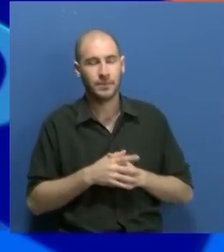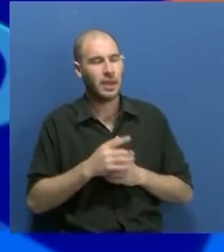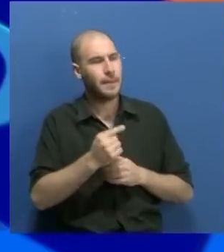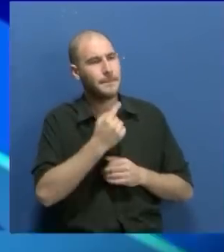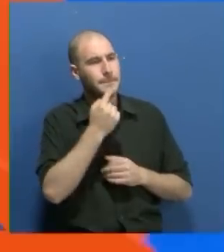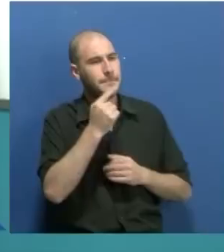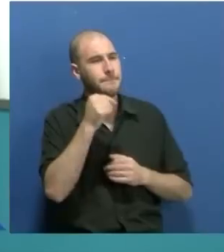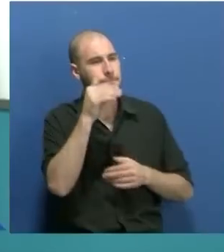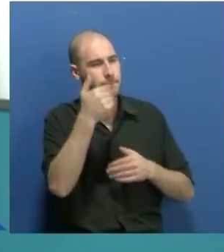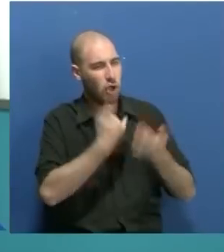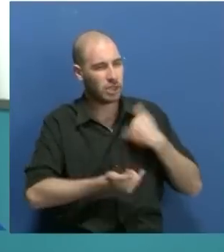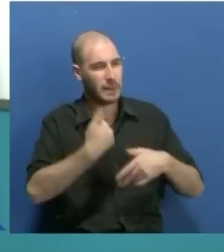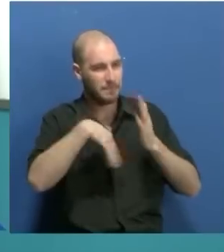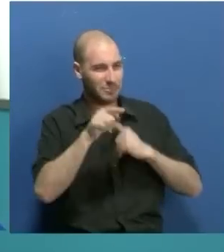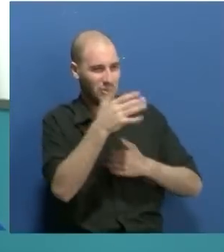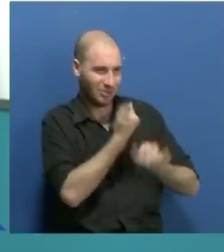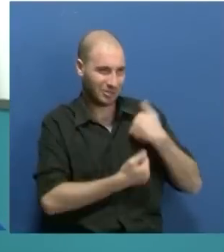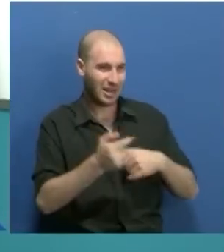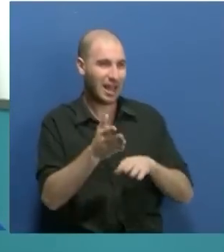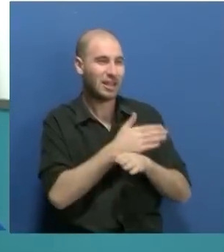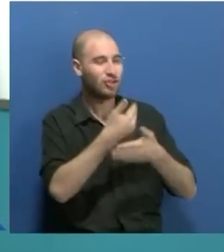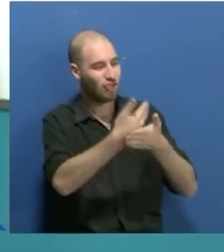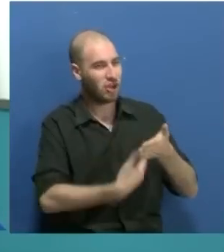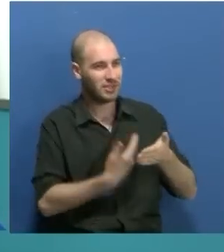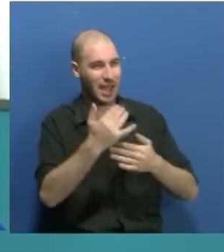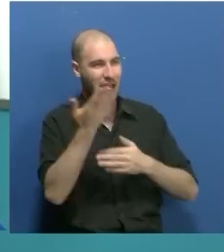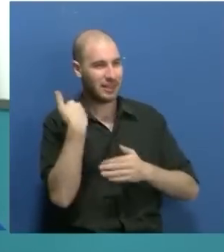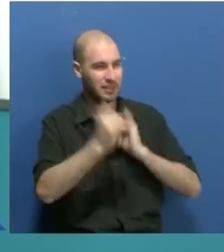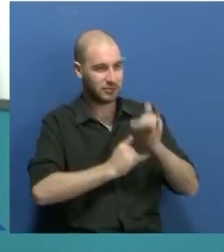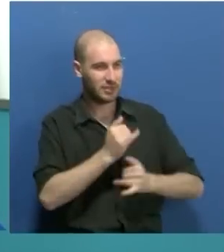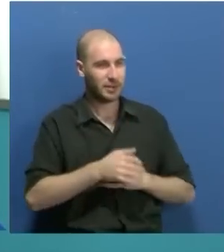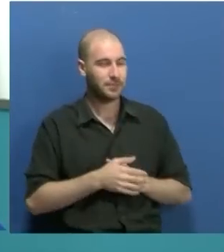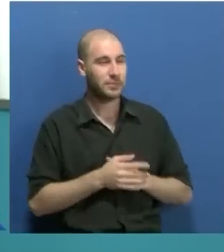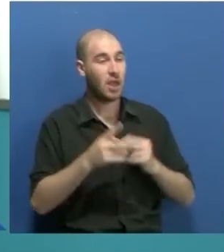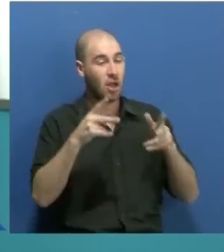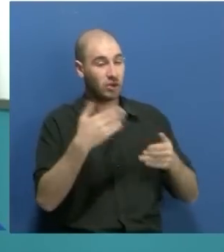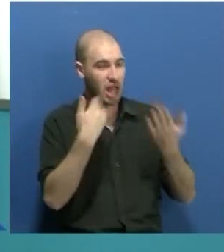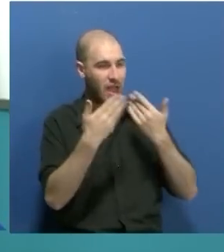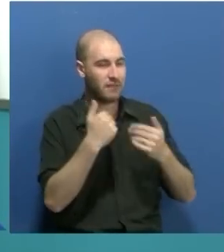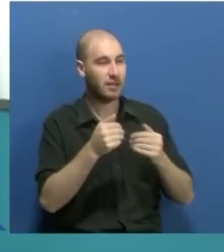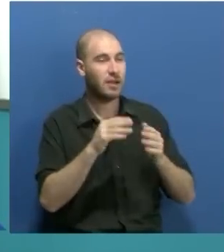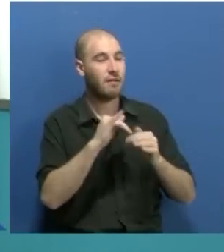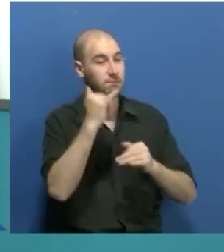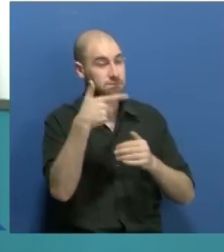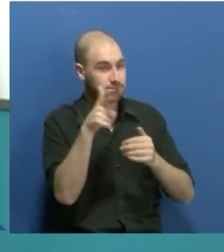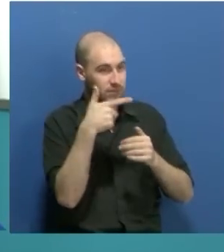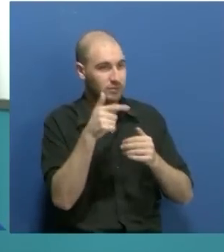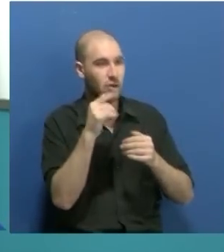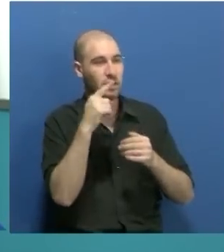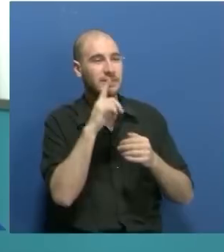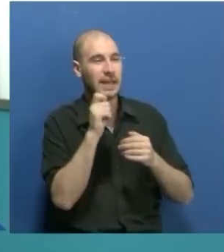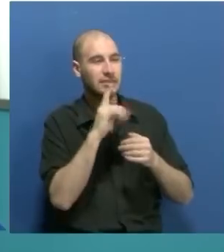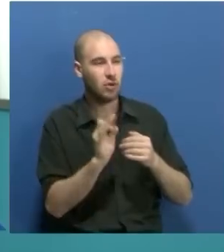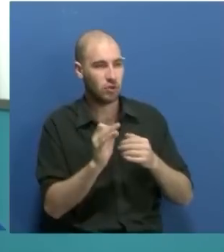gustaría profundizar de algo que vos contabas en las notas que presentábamos al principio, y en el corte hablábamos de un documental muy bonito de Tato Moreno que se